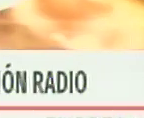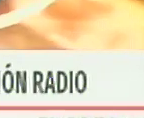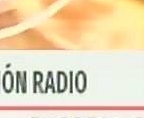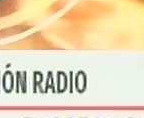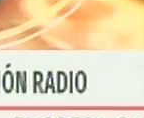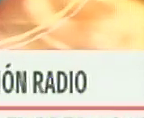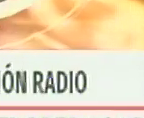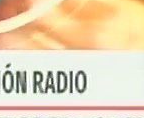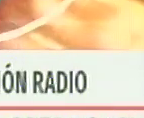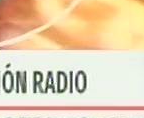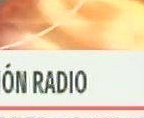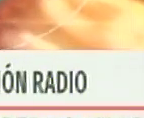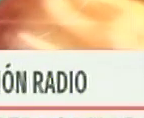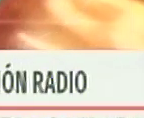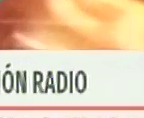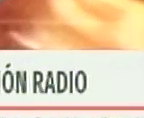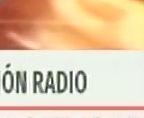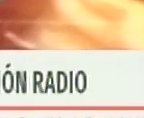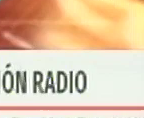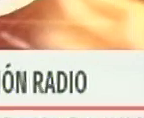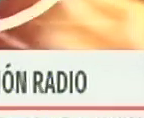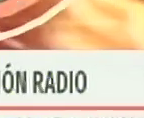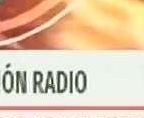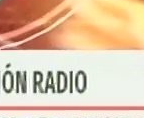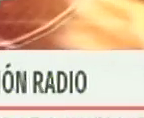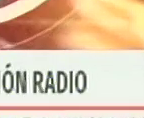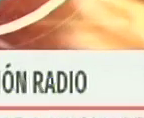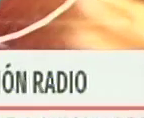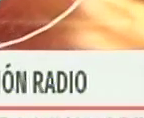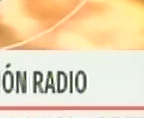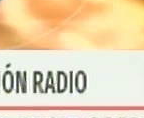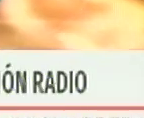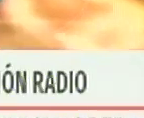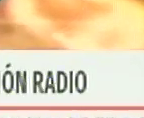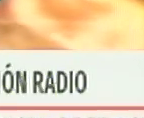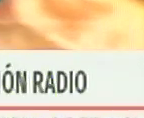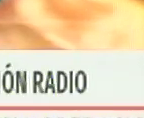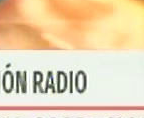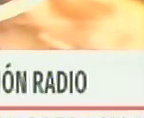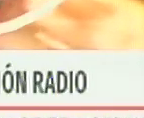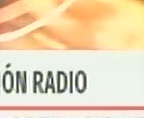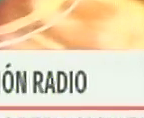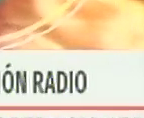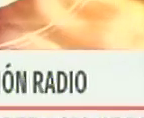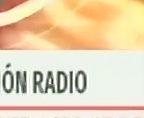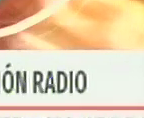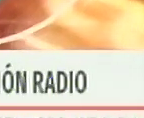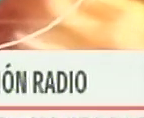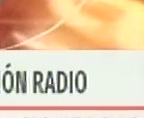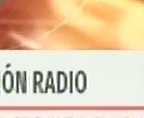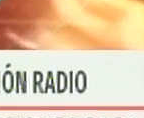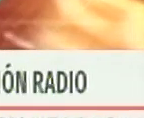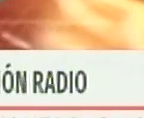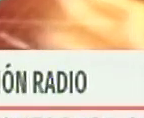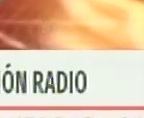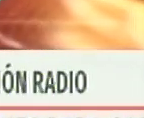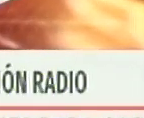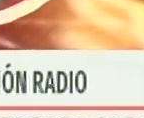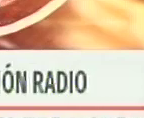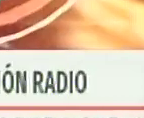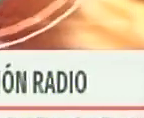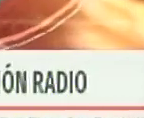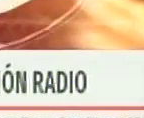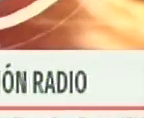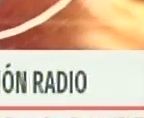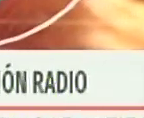que te hayas acercado aquí al Circuito Unión Radio a compartir con nosotros y a responder todas nuestras preguntas que son del interés de toda Venezuela. Gracias por haber estado aquí.